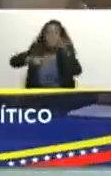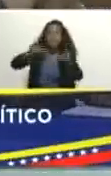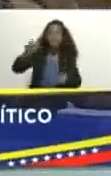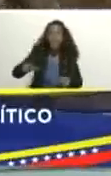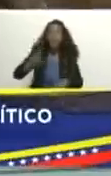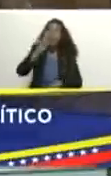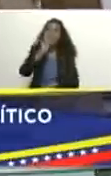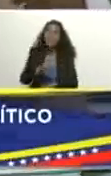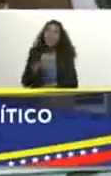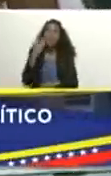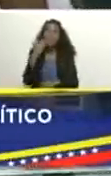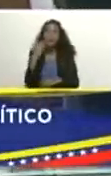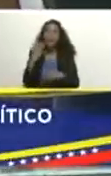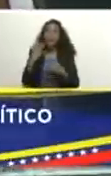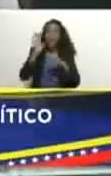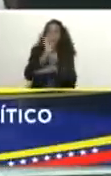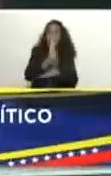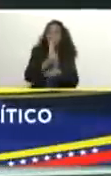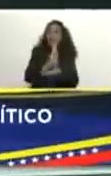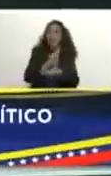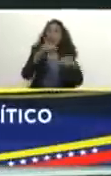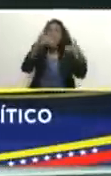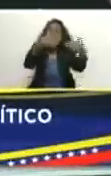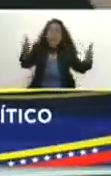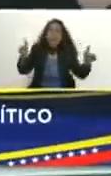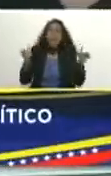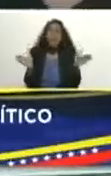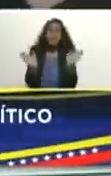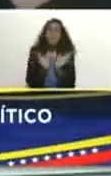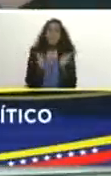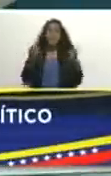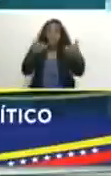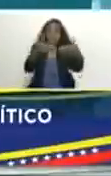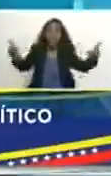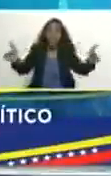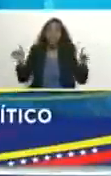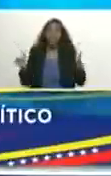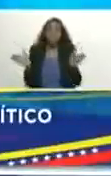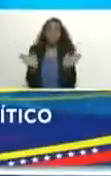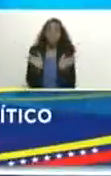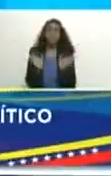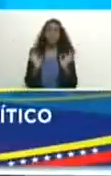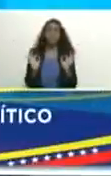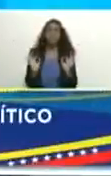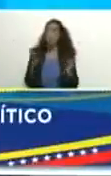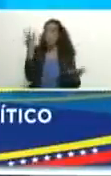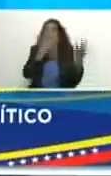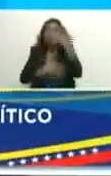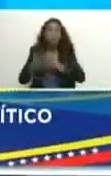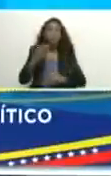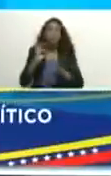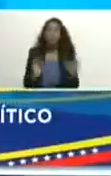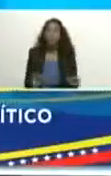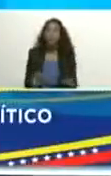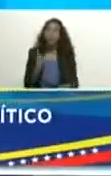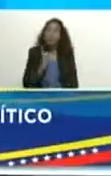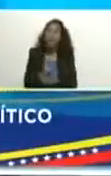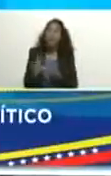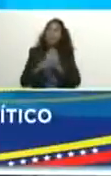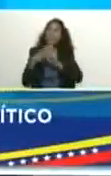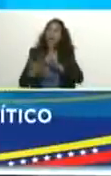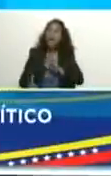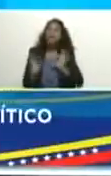y también del cuidado y la preservación de su territorio. Nadie duda en este planeta de los